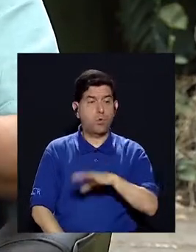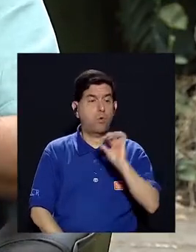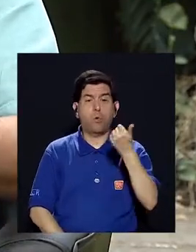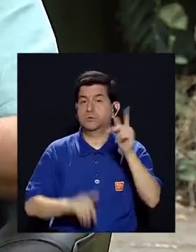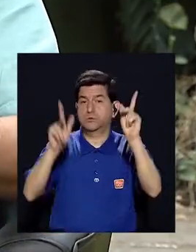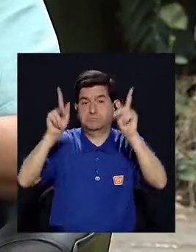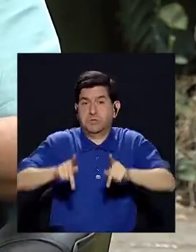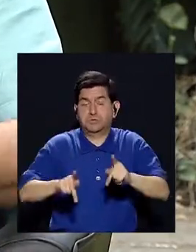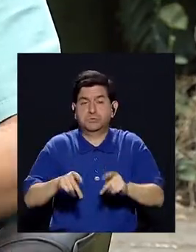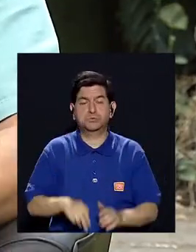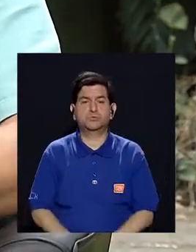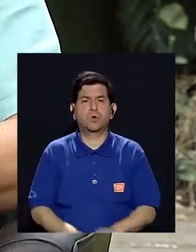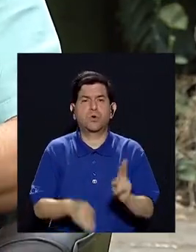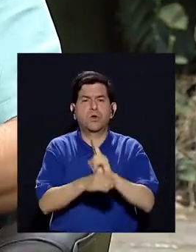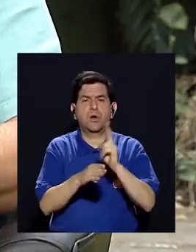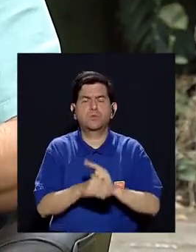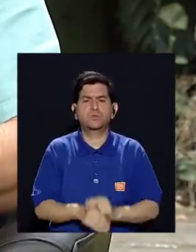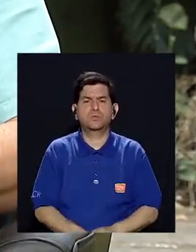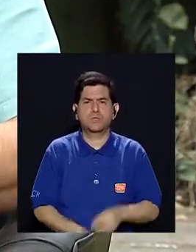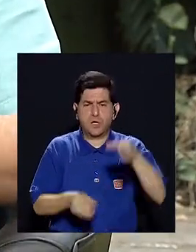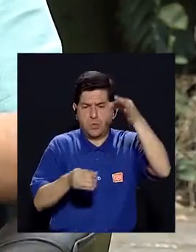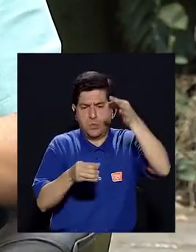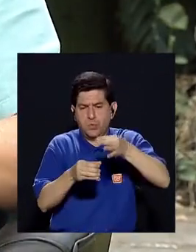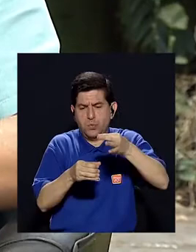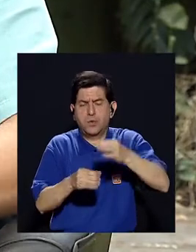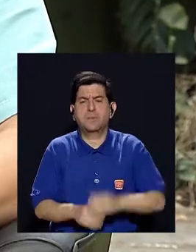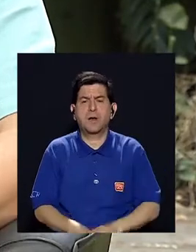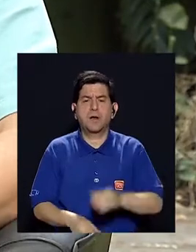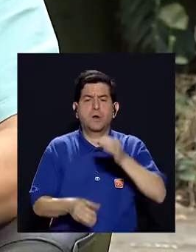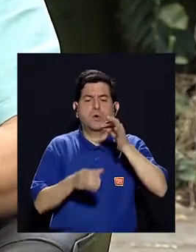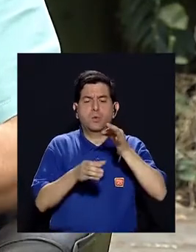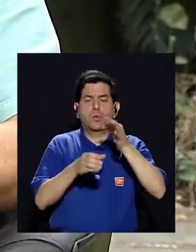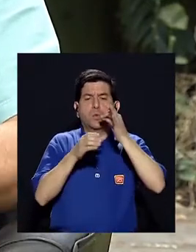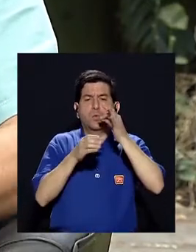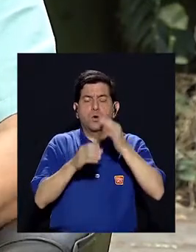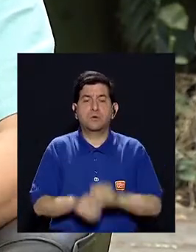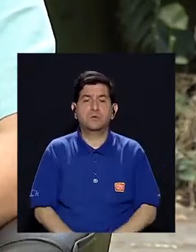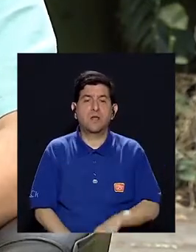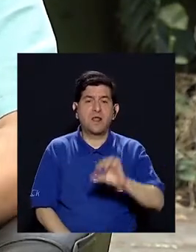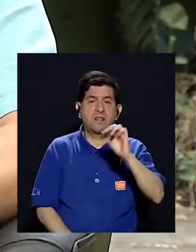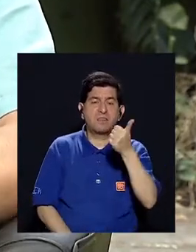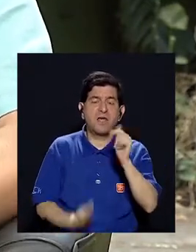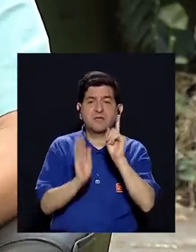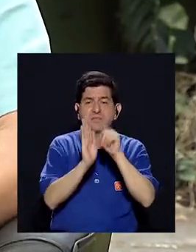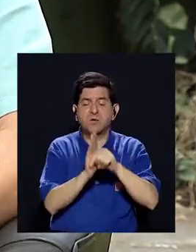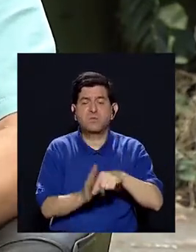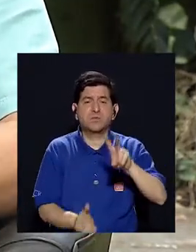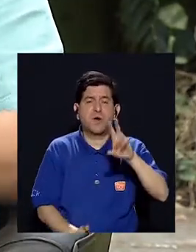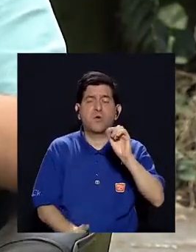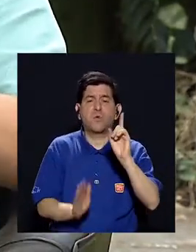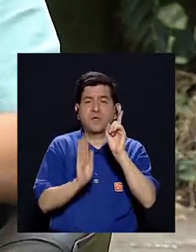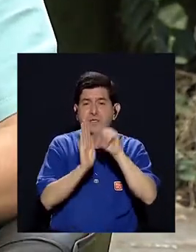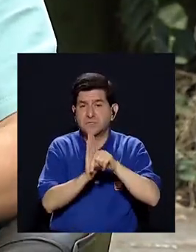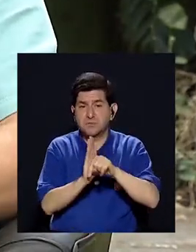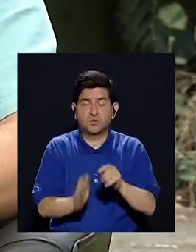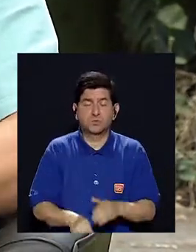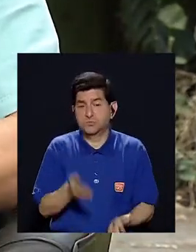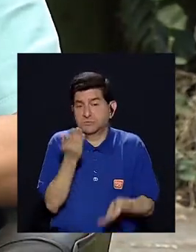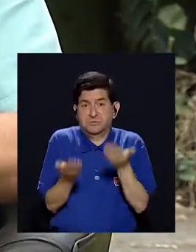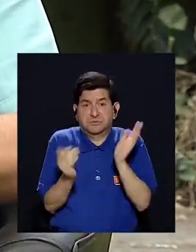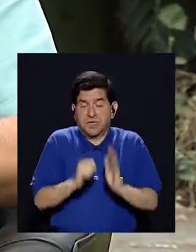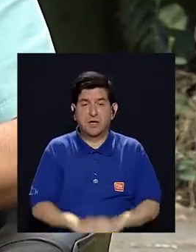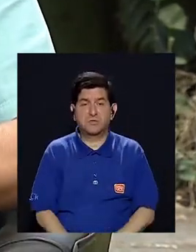¿cuánto puede cualquier persona usar una pajilla para tomarse un refresco? 10 segundos, 20 segundos si tiene mucha sed y se lo toma de una sola